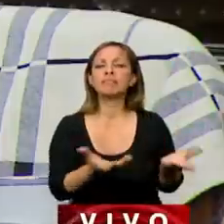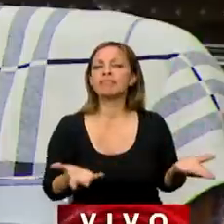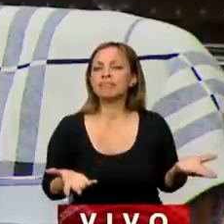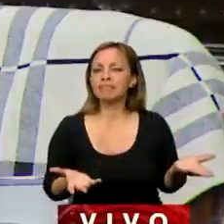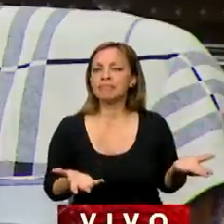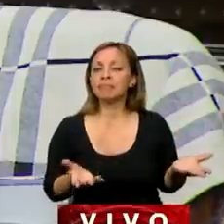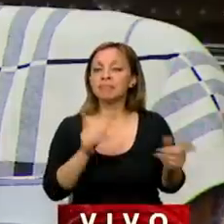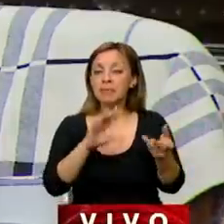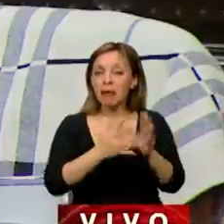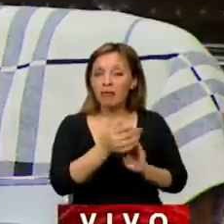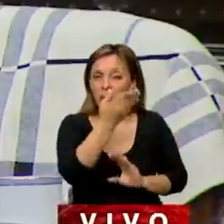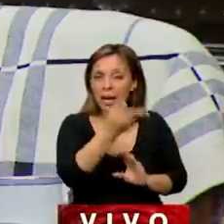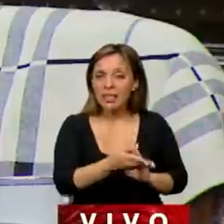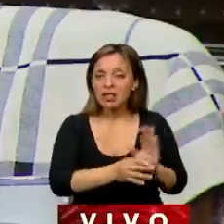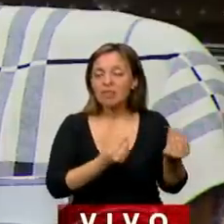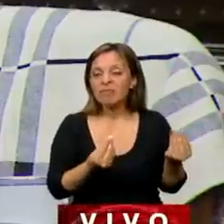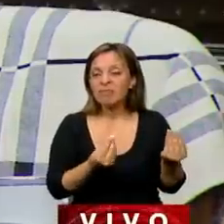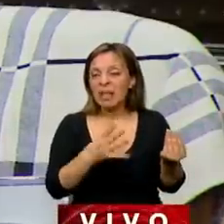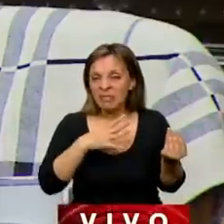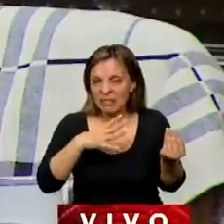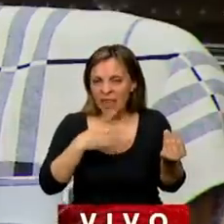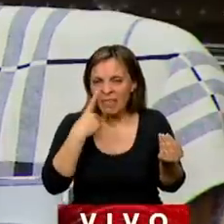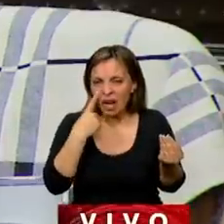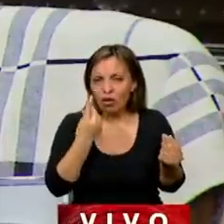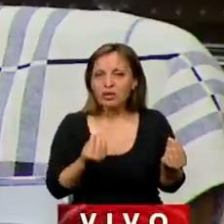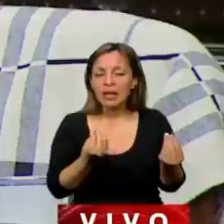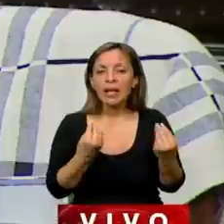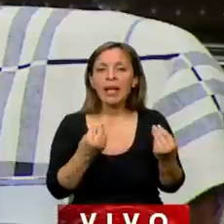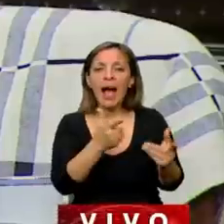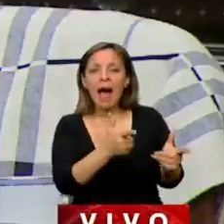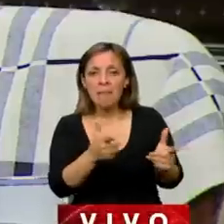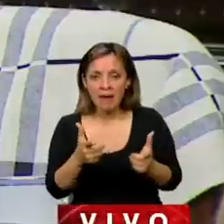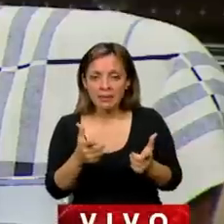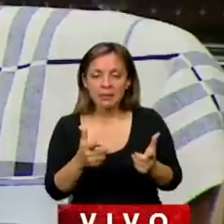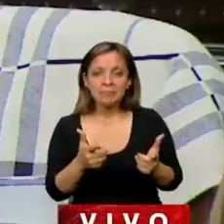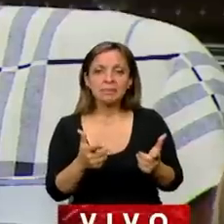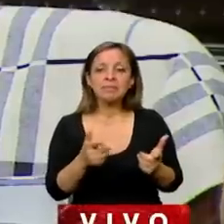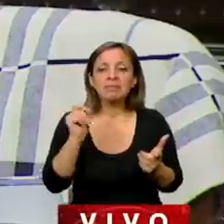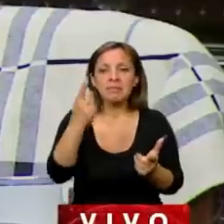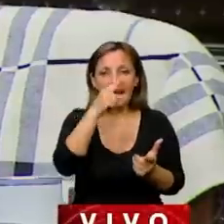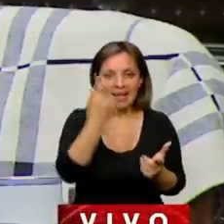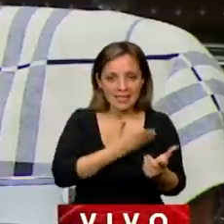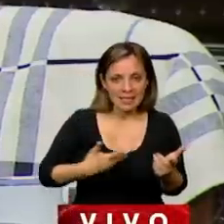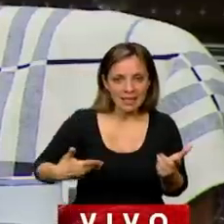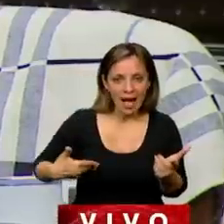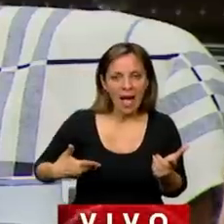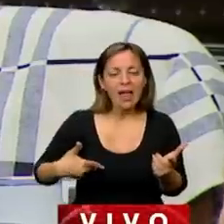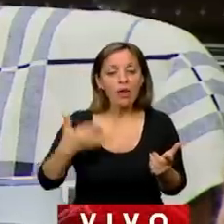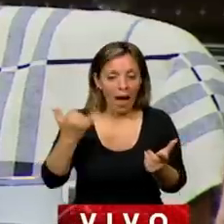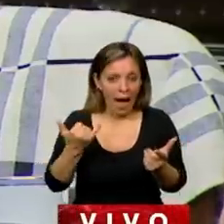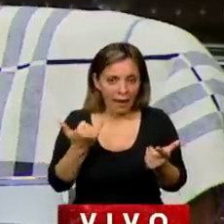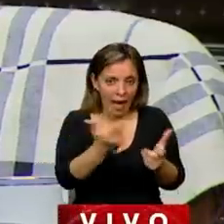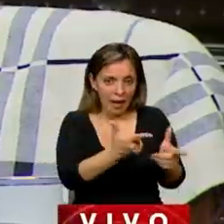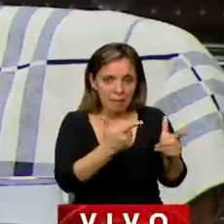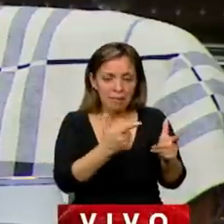que han planteado, ni siquiera han distinguido las armas que el Estado obtiene por vía judicial,